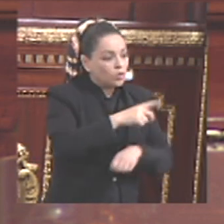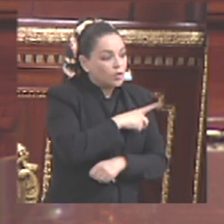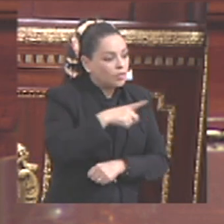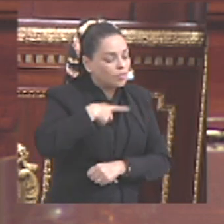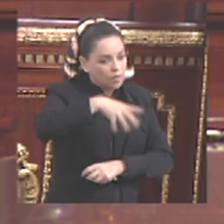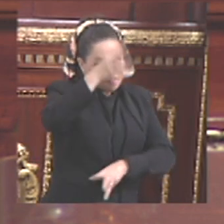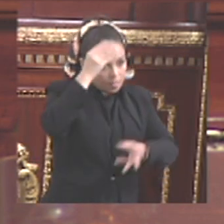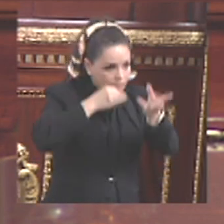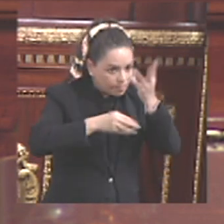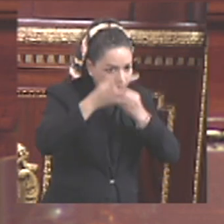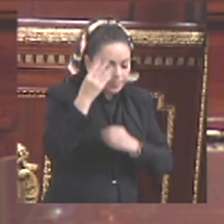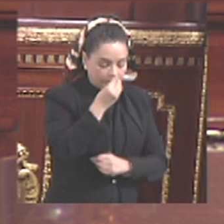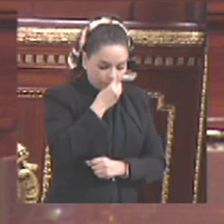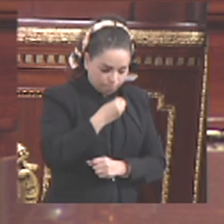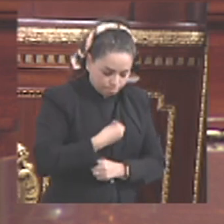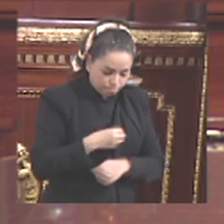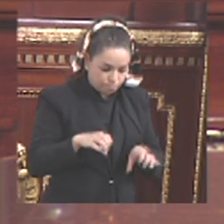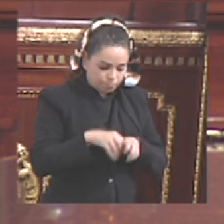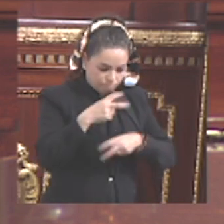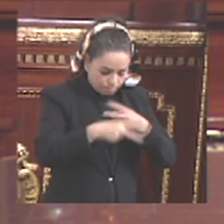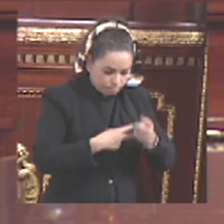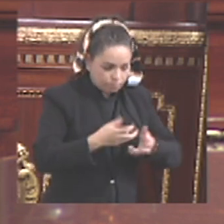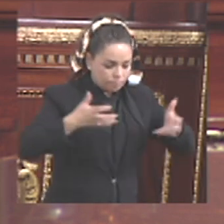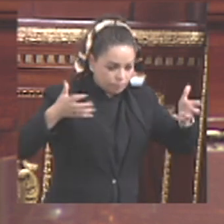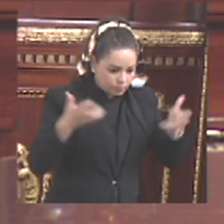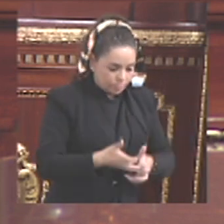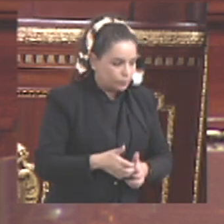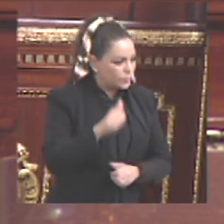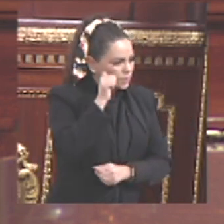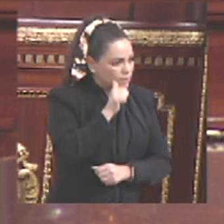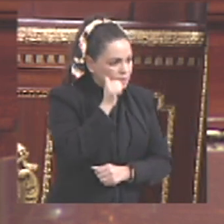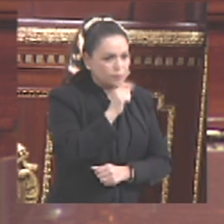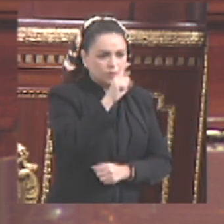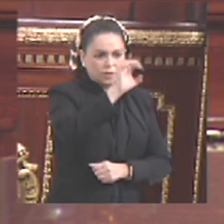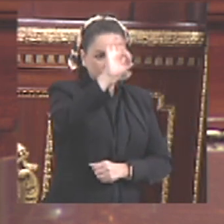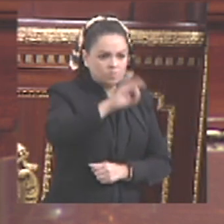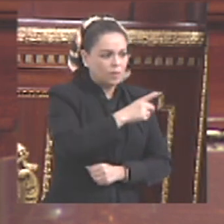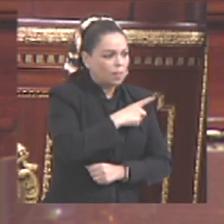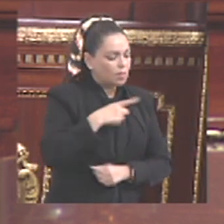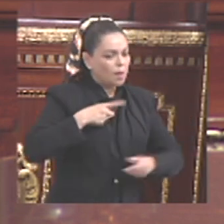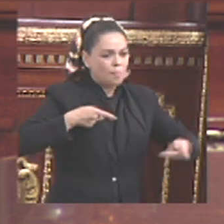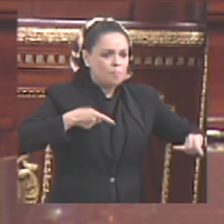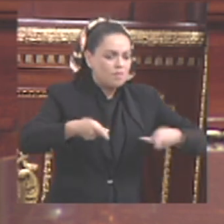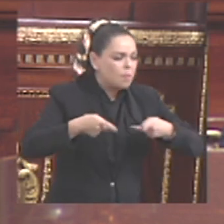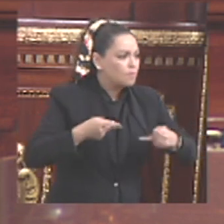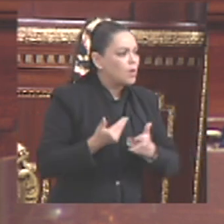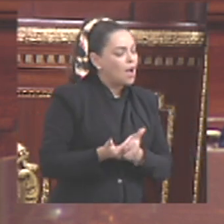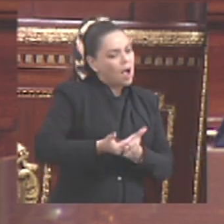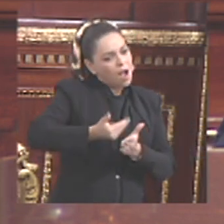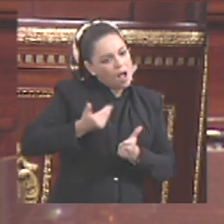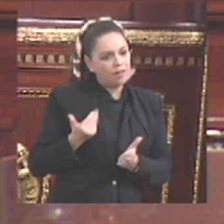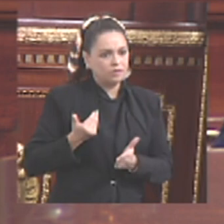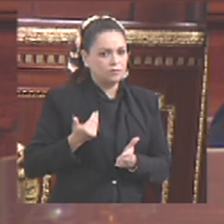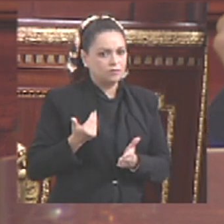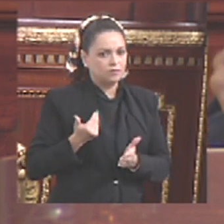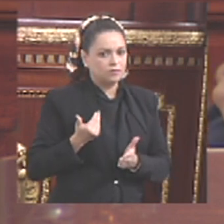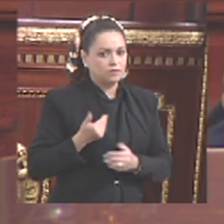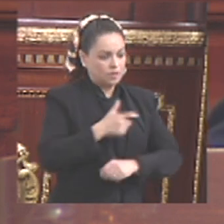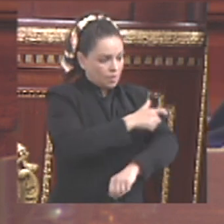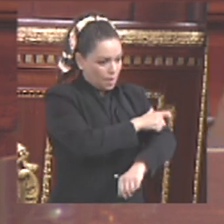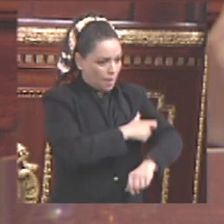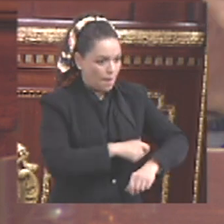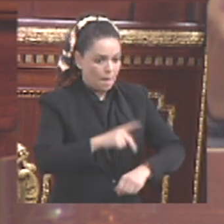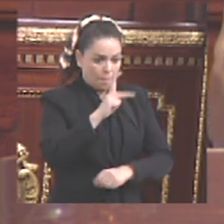siempre preparados y debidamente capacitados. La demagogia en protección civil no